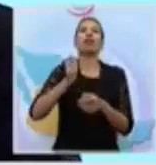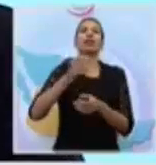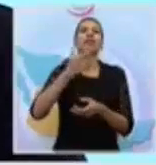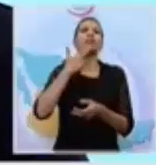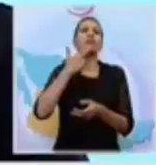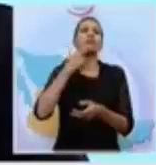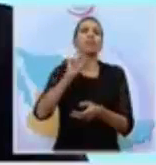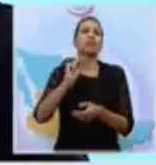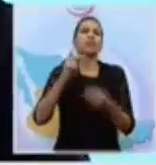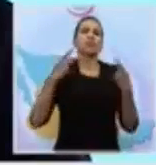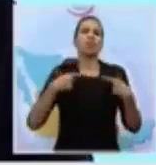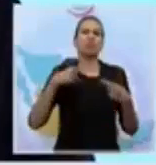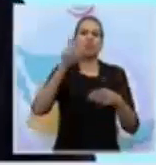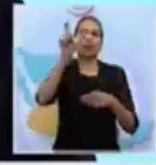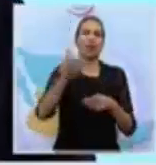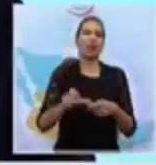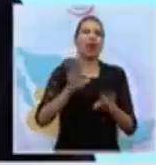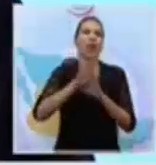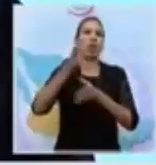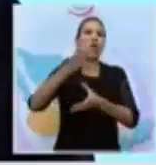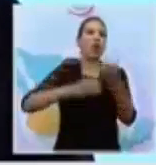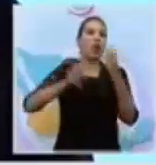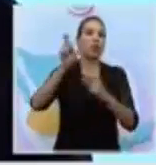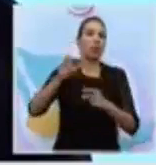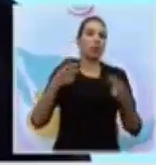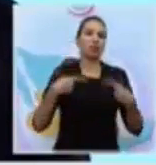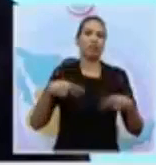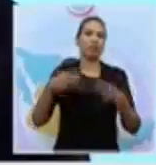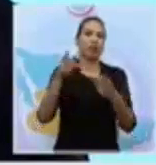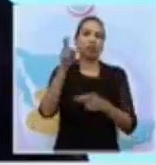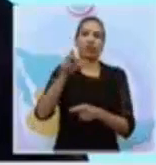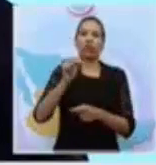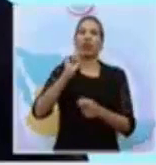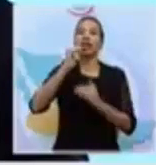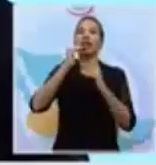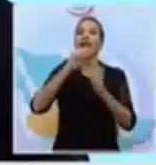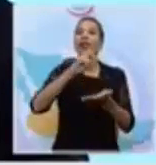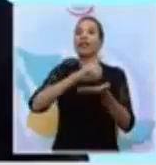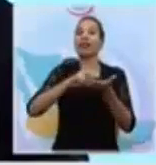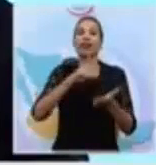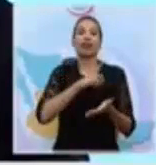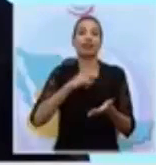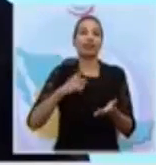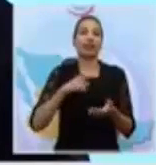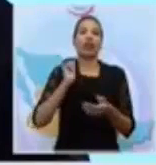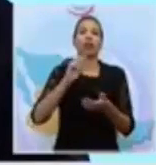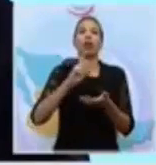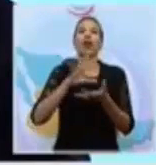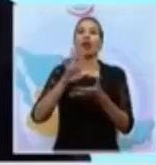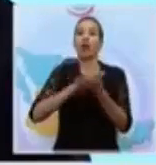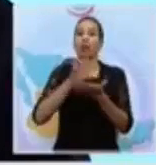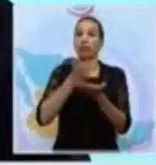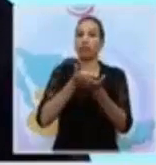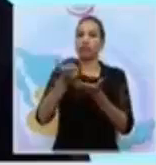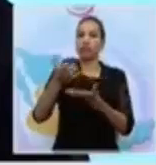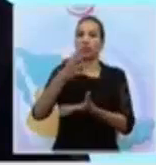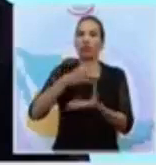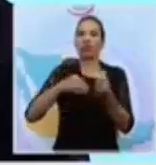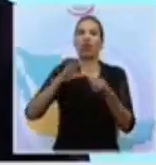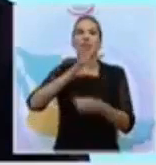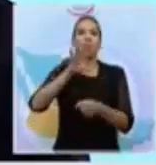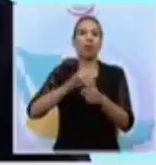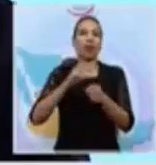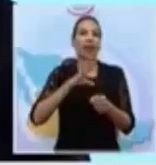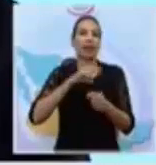de las personas, pero solo en el límite, cuando entre los derechos está incluido el derecho a un ingreso ciudadano